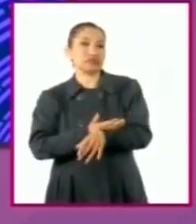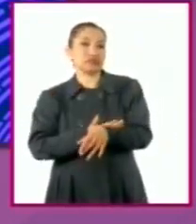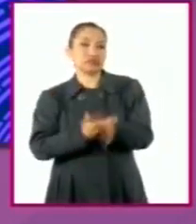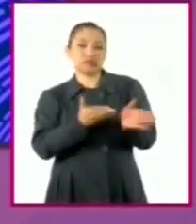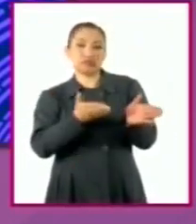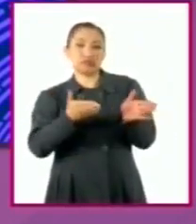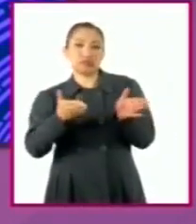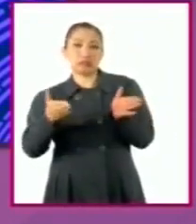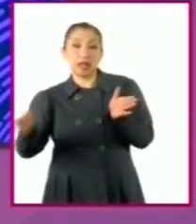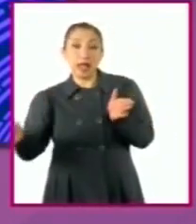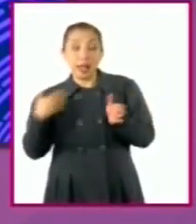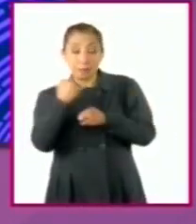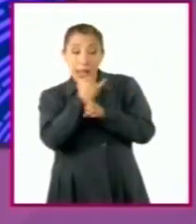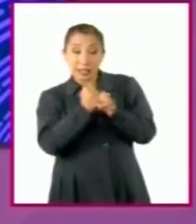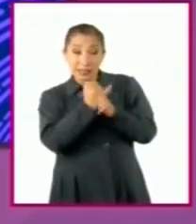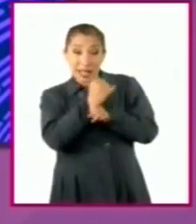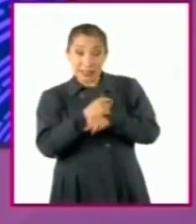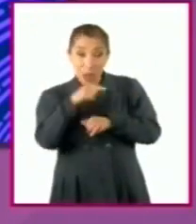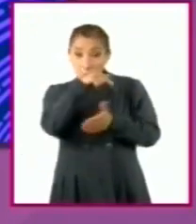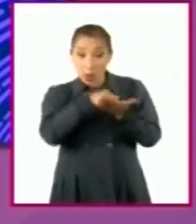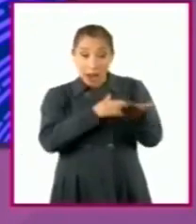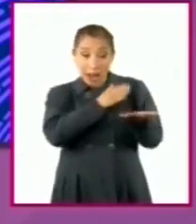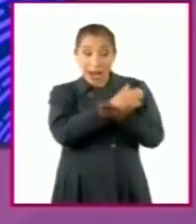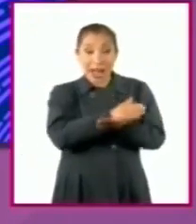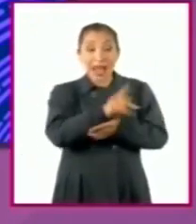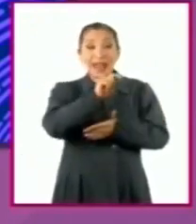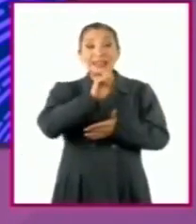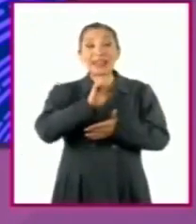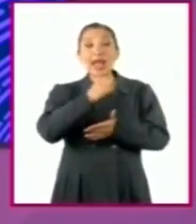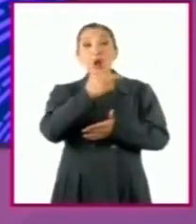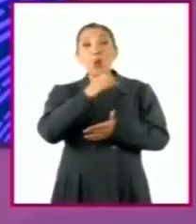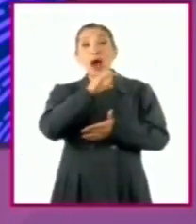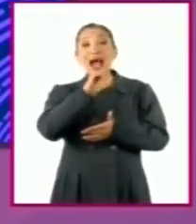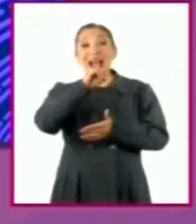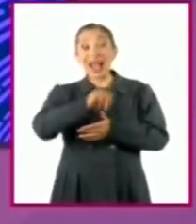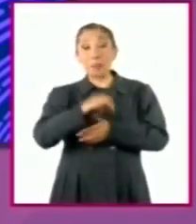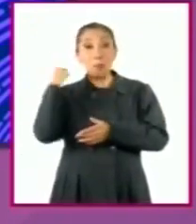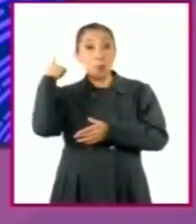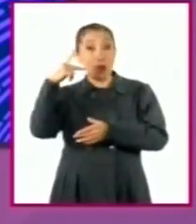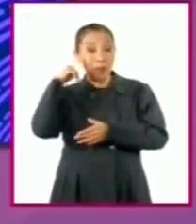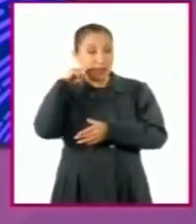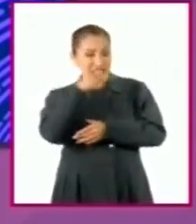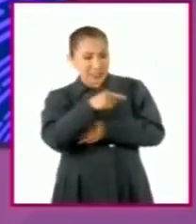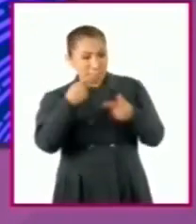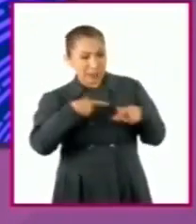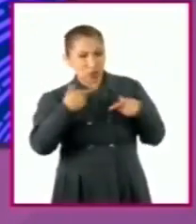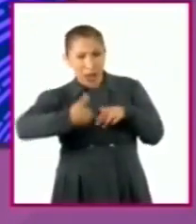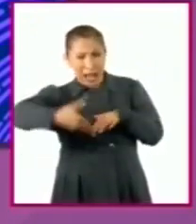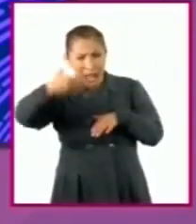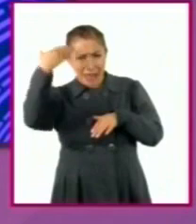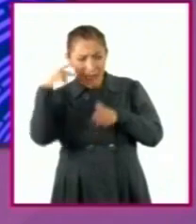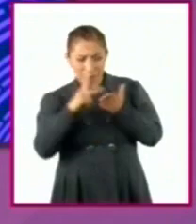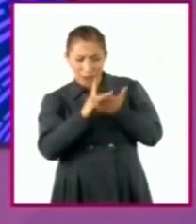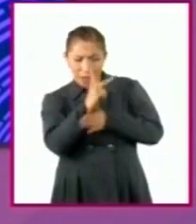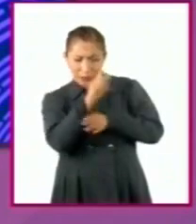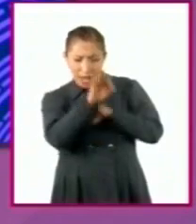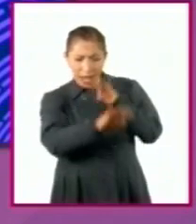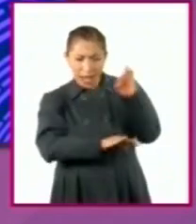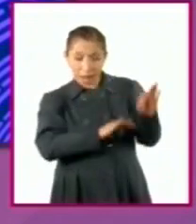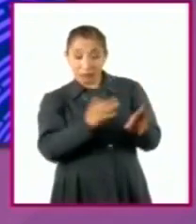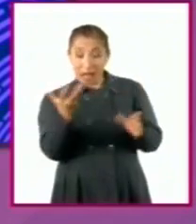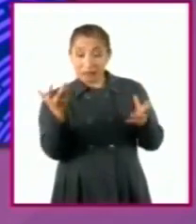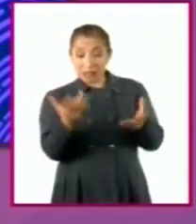sociales: microbandas, integradas por decenas de personas de una o dos familias, y macrobandas, formadas por centenas de